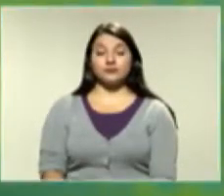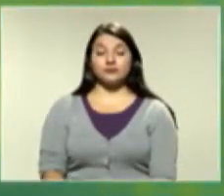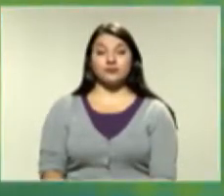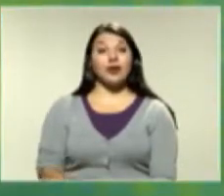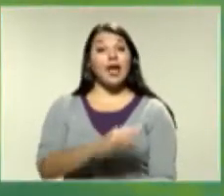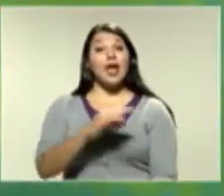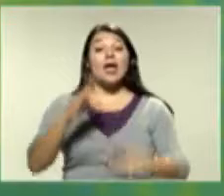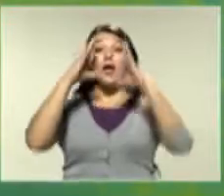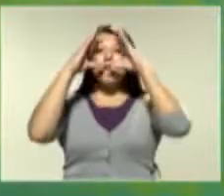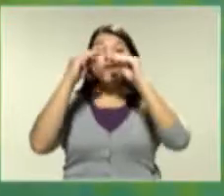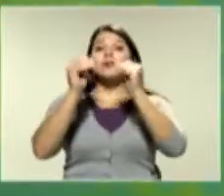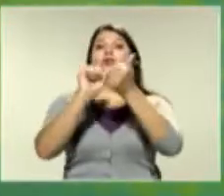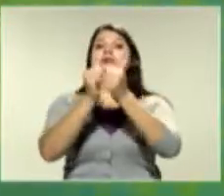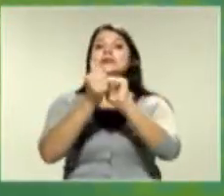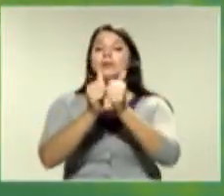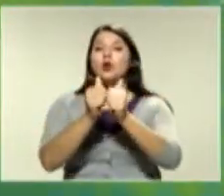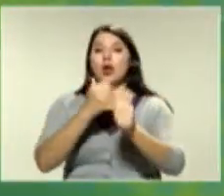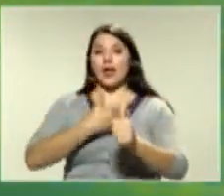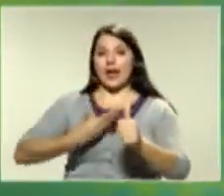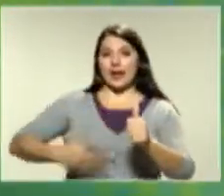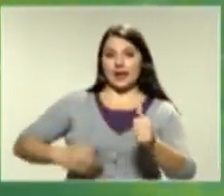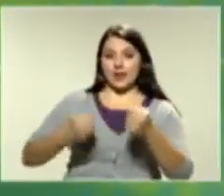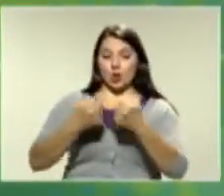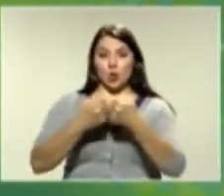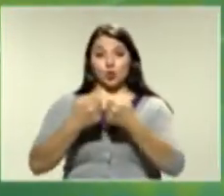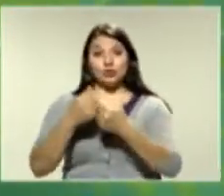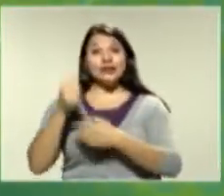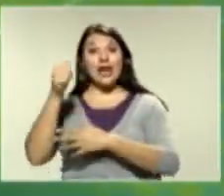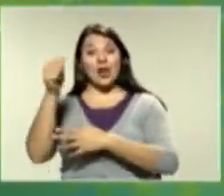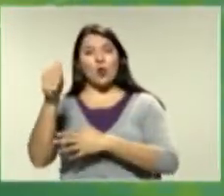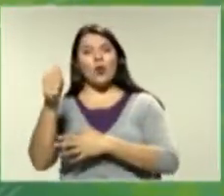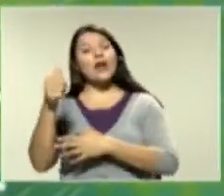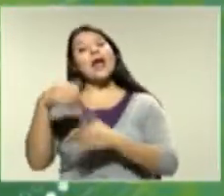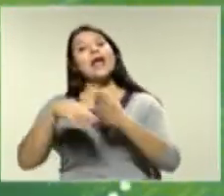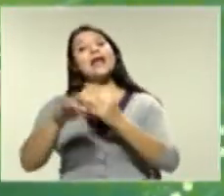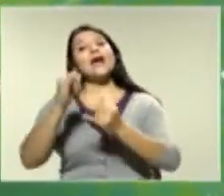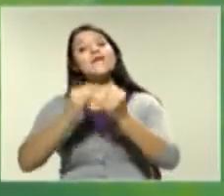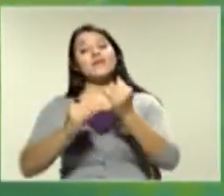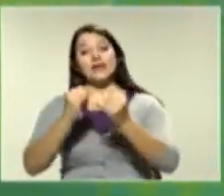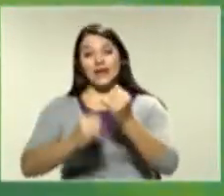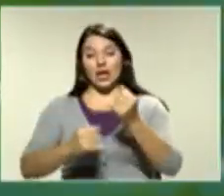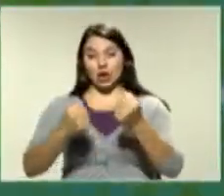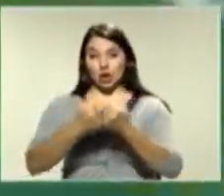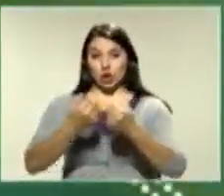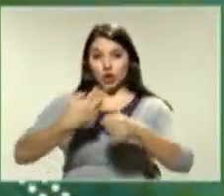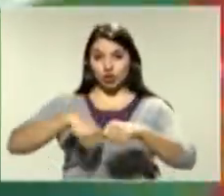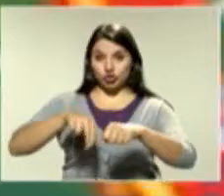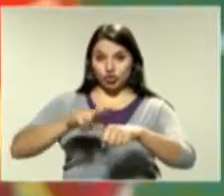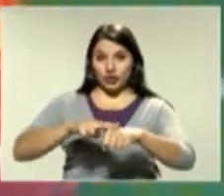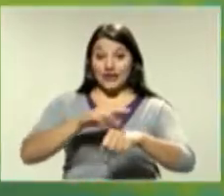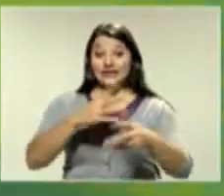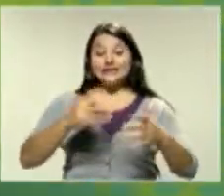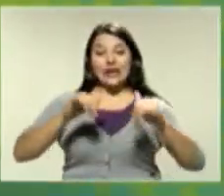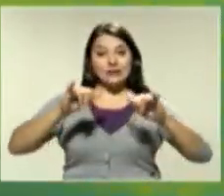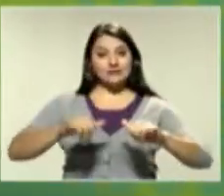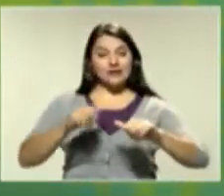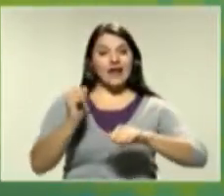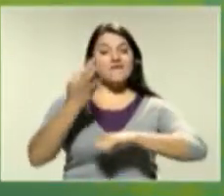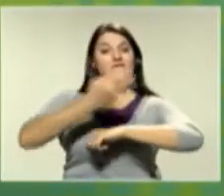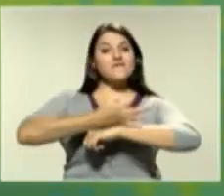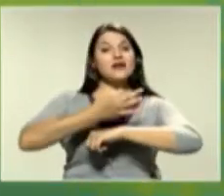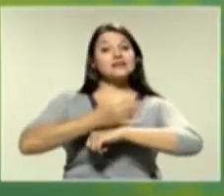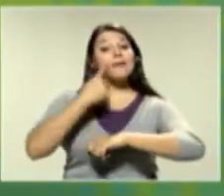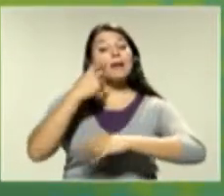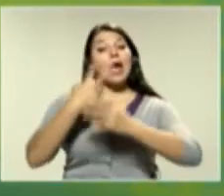Y en la información deportiva, Herediano y Alajuelense se medirán en la final del torneo nacional y ya quedaron definidas las fechas